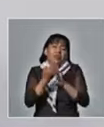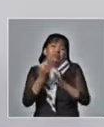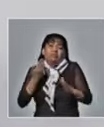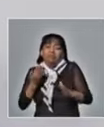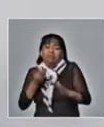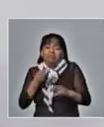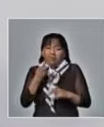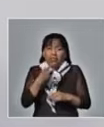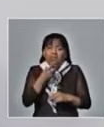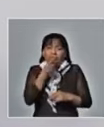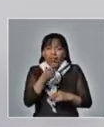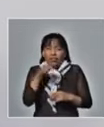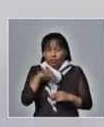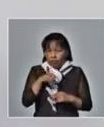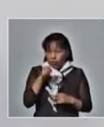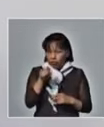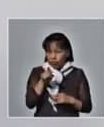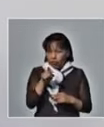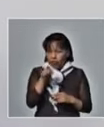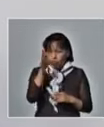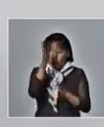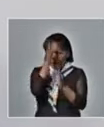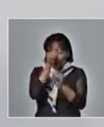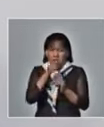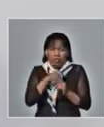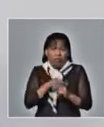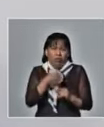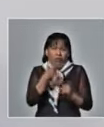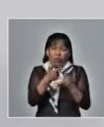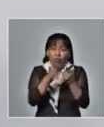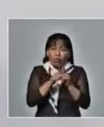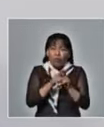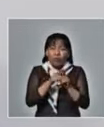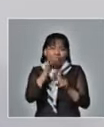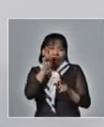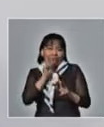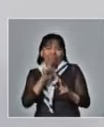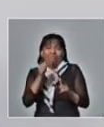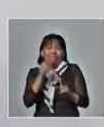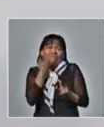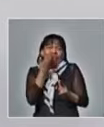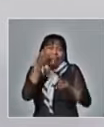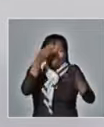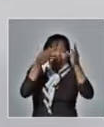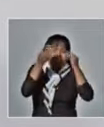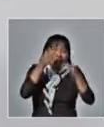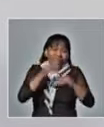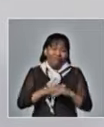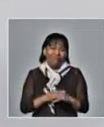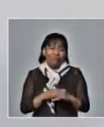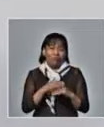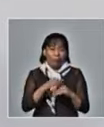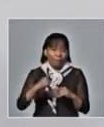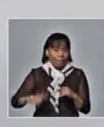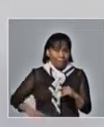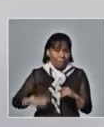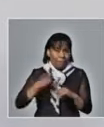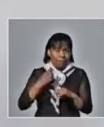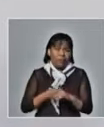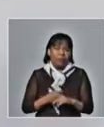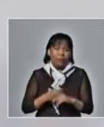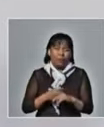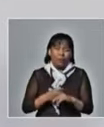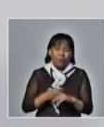ellas les digo, si ustedes se ponen de acuerdo y nos dicen a un grupo de mujeres qué es lo que quieren aprender, nosotros en el gobierno del estado con Michelle